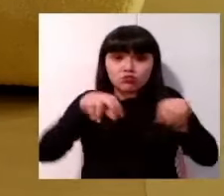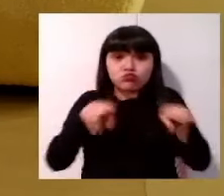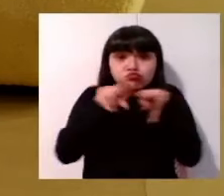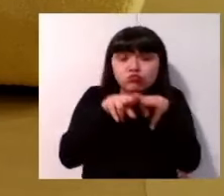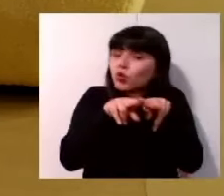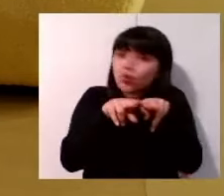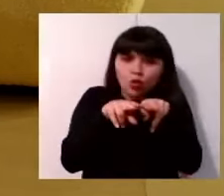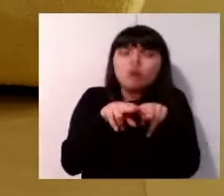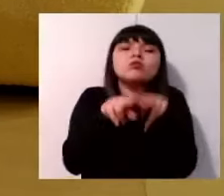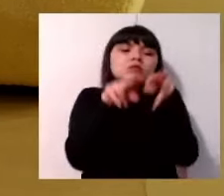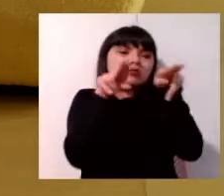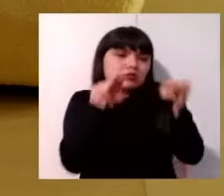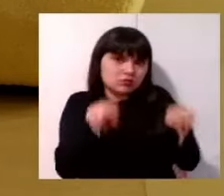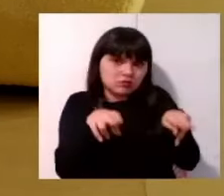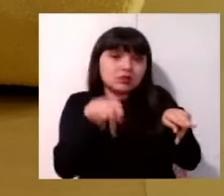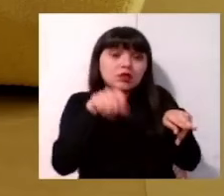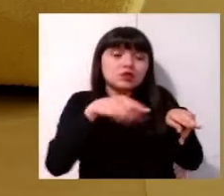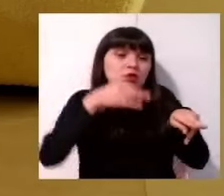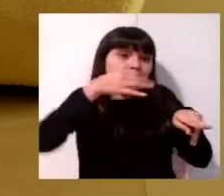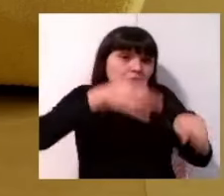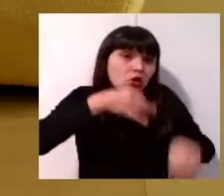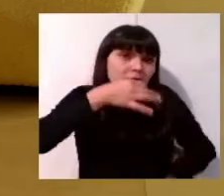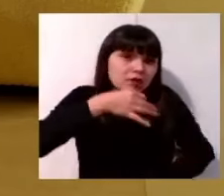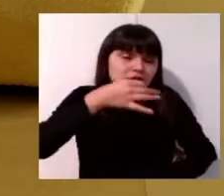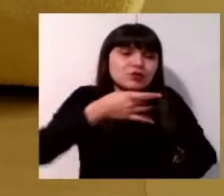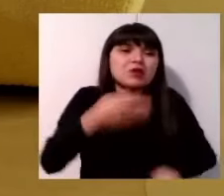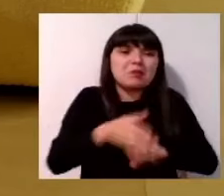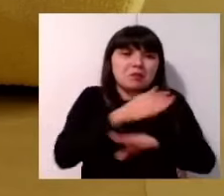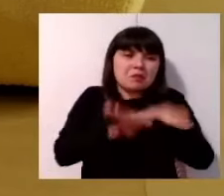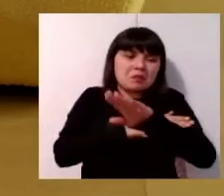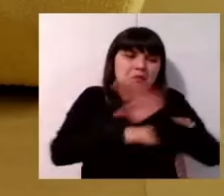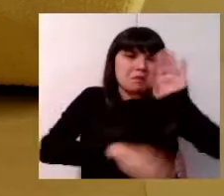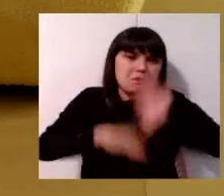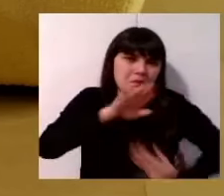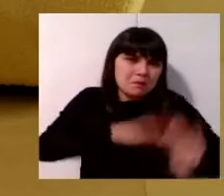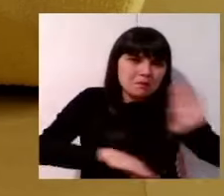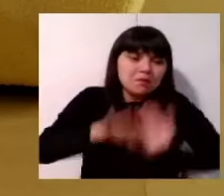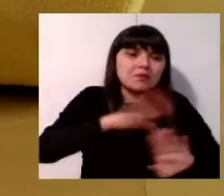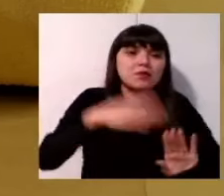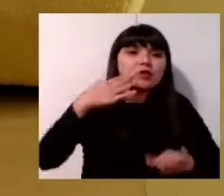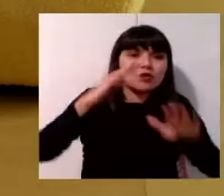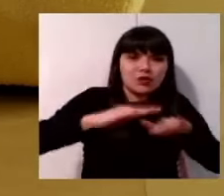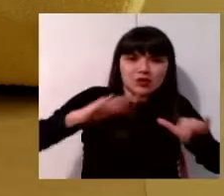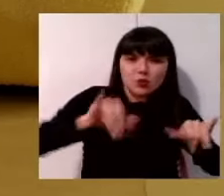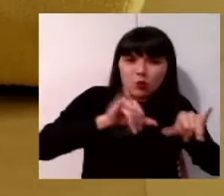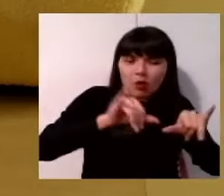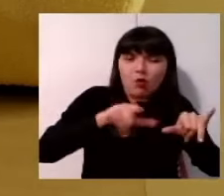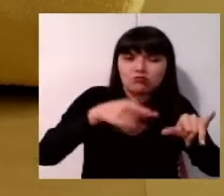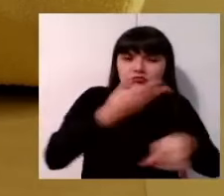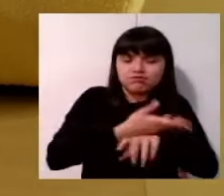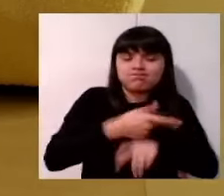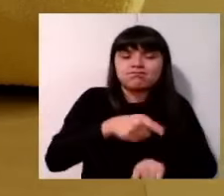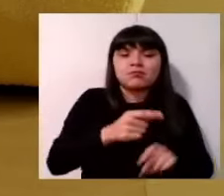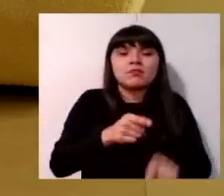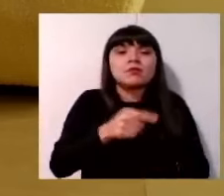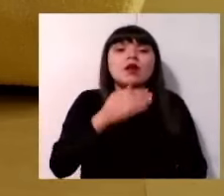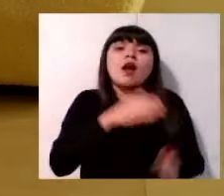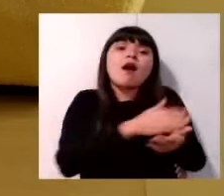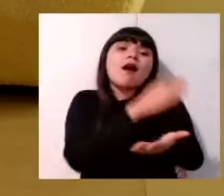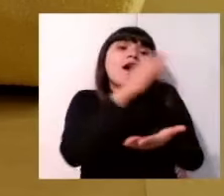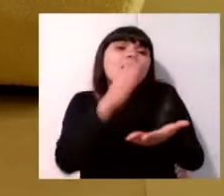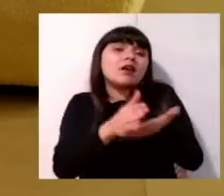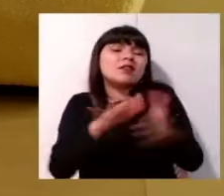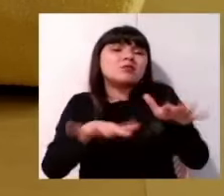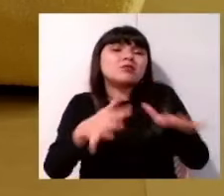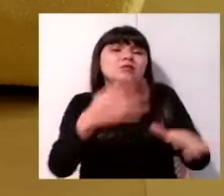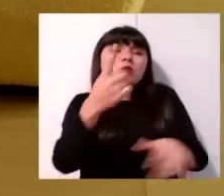de la Academia Americana de Pediatría para prevenir la muerte súbita. Y en algunos casos se puede prolongar hasta el año, sobre todo dependiéndose de